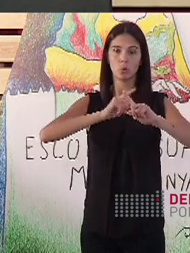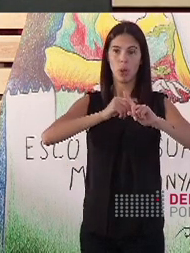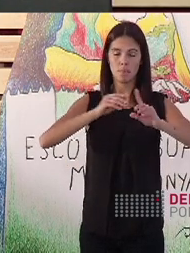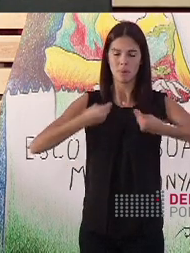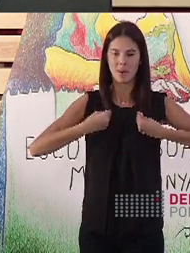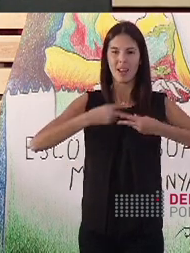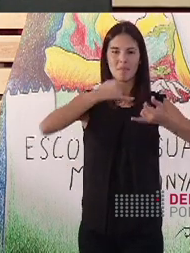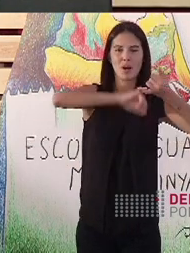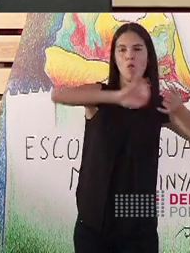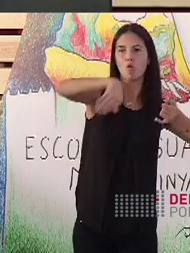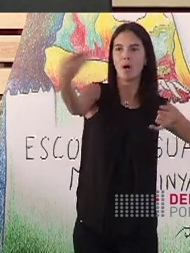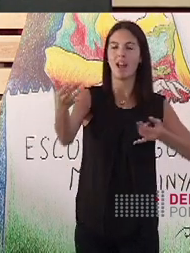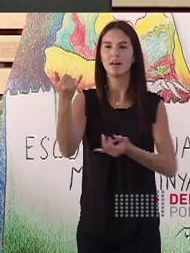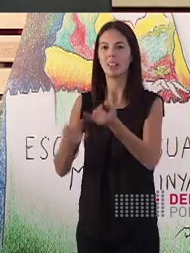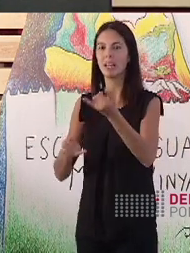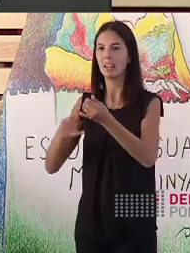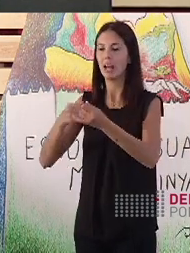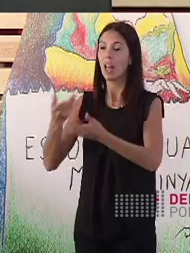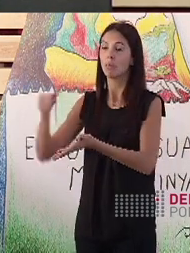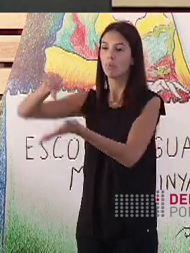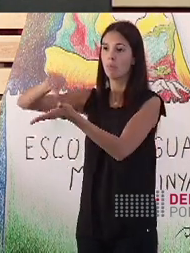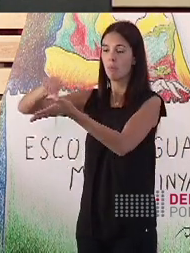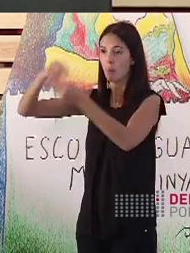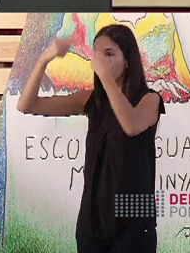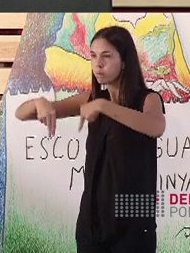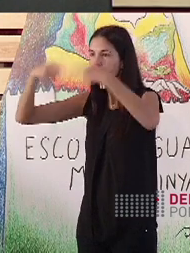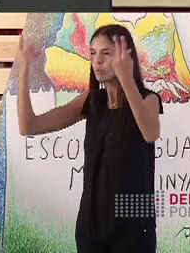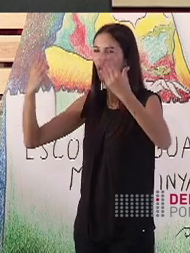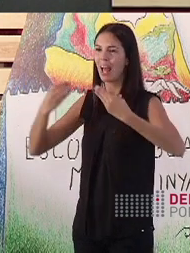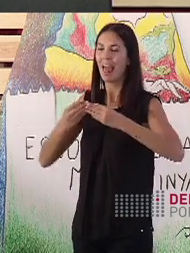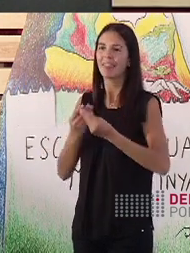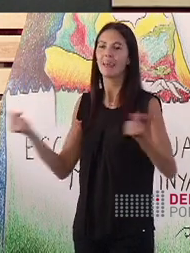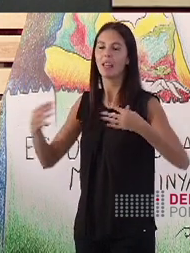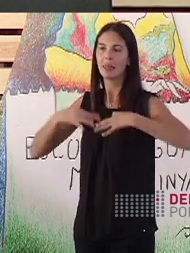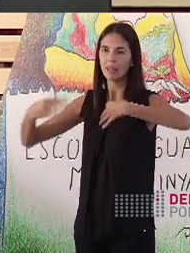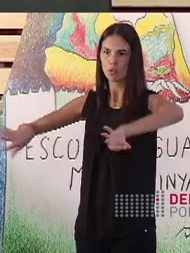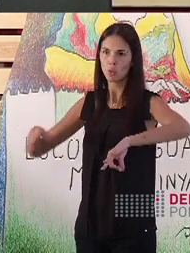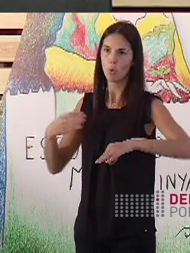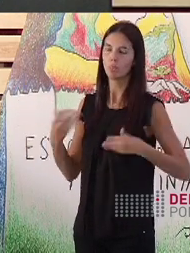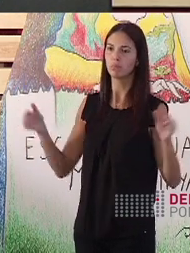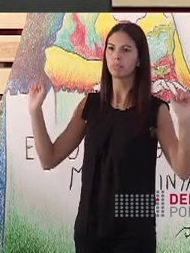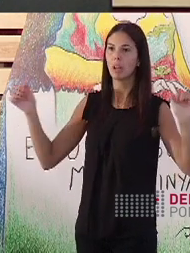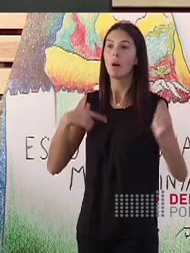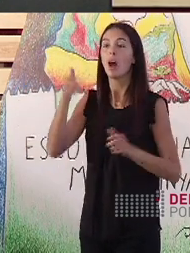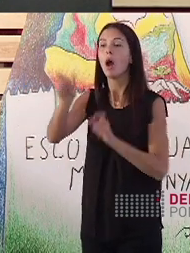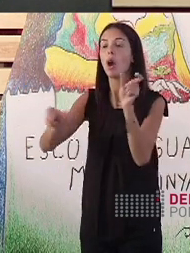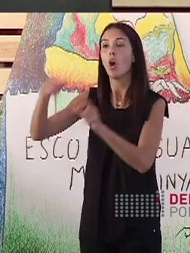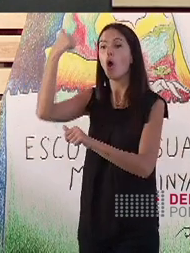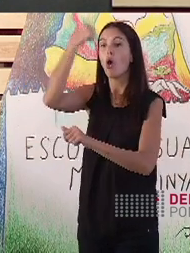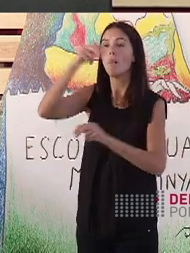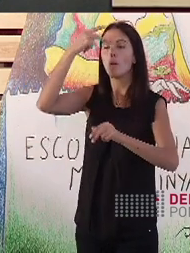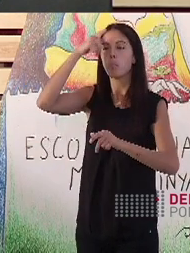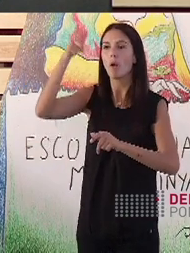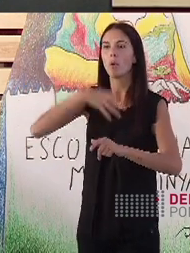matrimonio, se las condenaba a ser atadas en la plaza pública desnudas para que cualquier hombre del pueblo se pudiera eyacular sobre ellas. Pues esto que